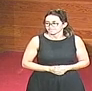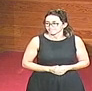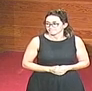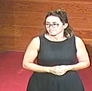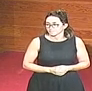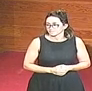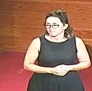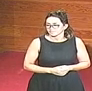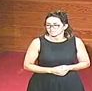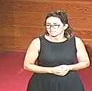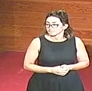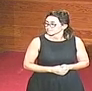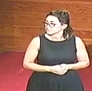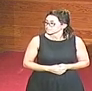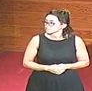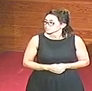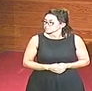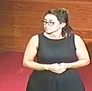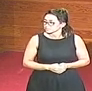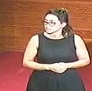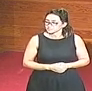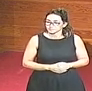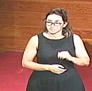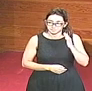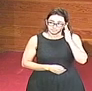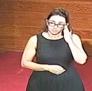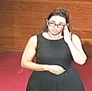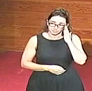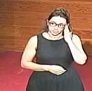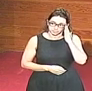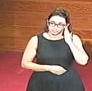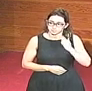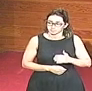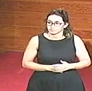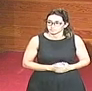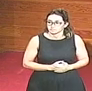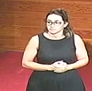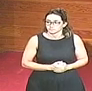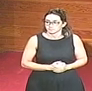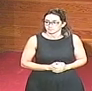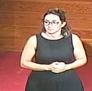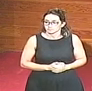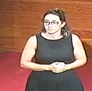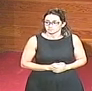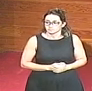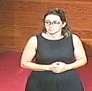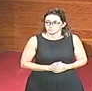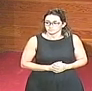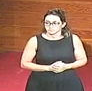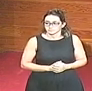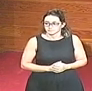frantsesarentzako. Bere erreportaiak Radio France International, France Press, CNN Espanyol eta